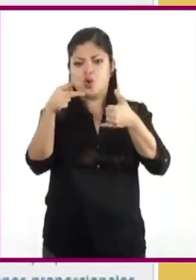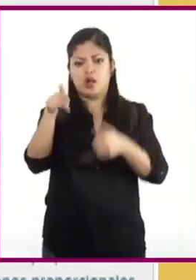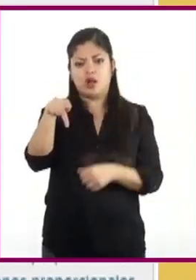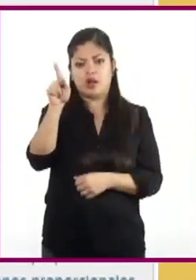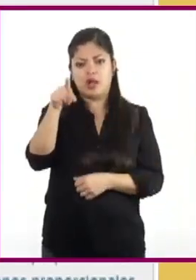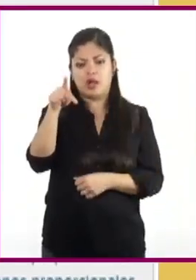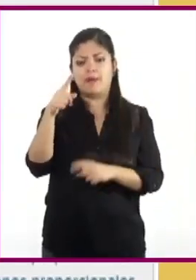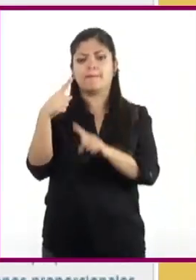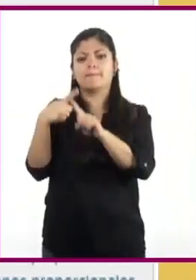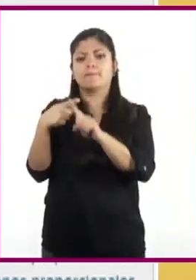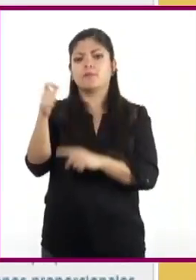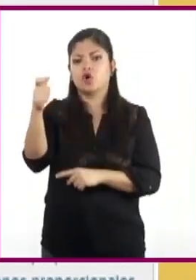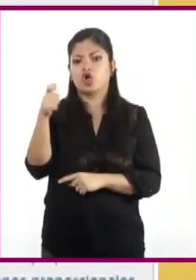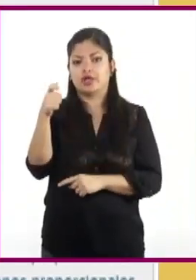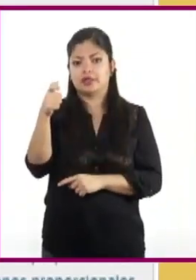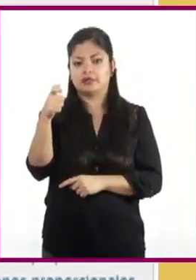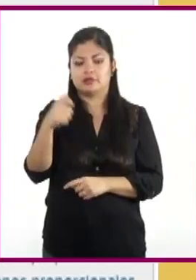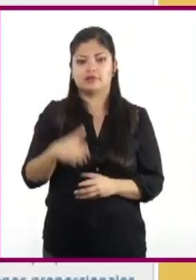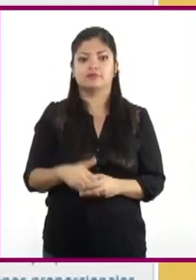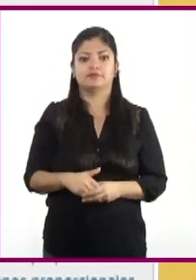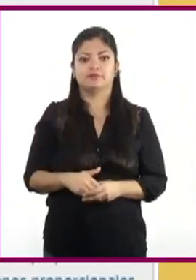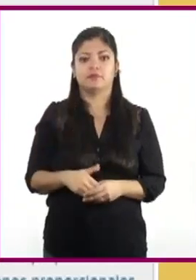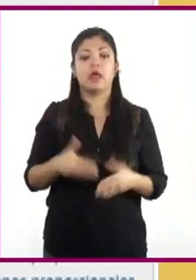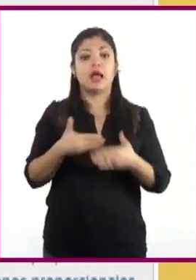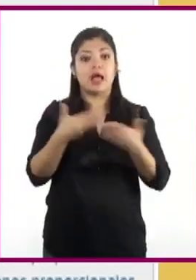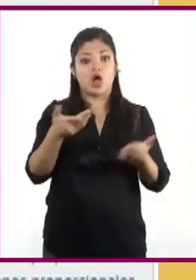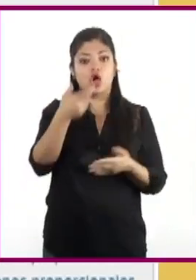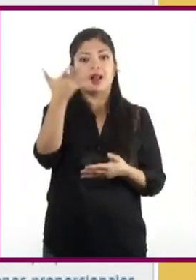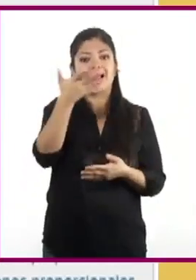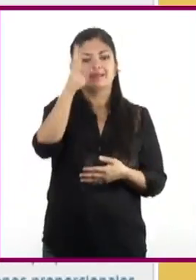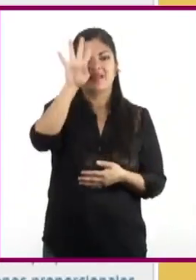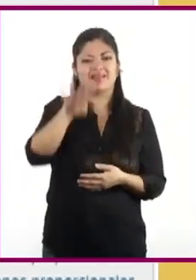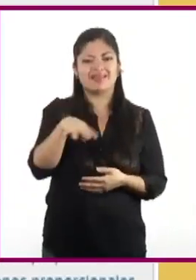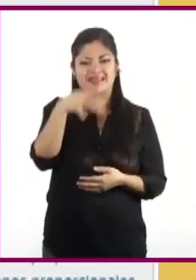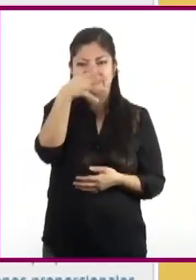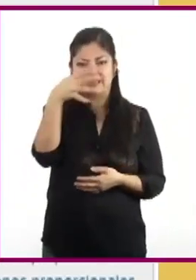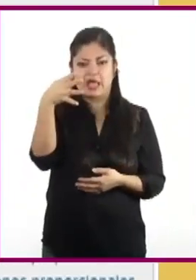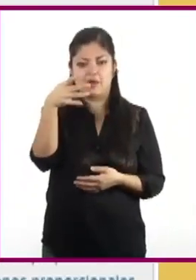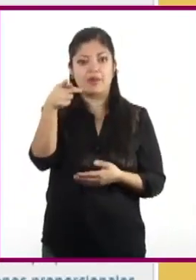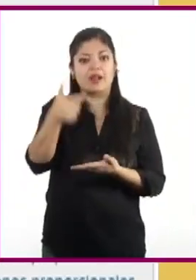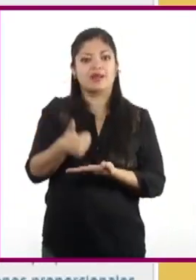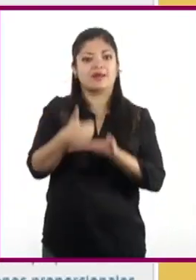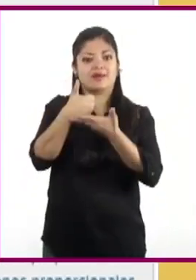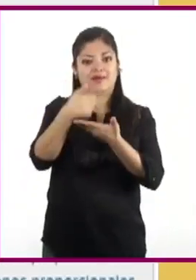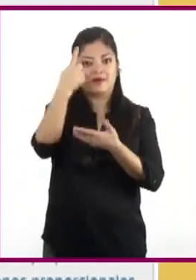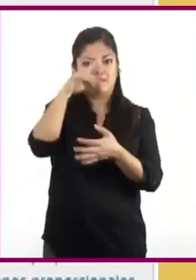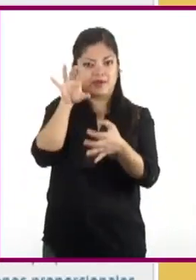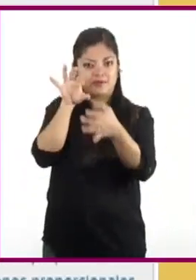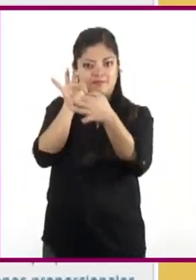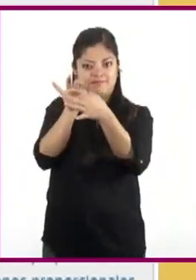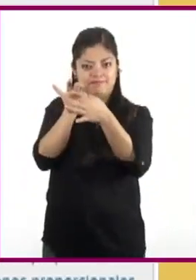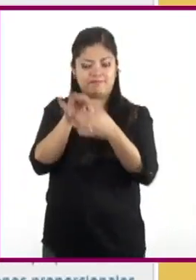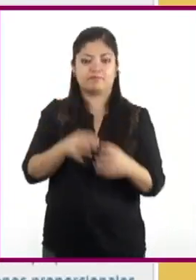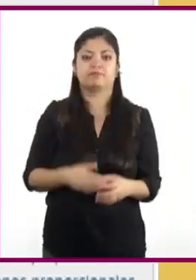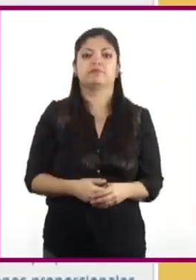por x. Y vamos a hacer una pequeña tabla para tratar de entender cómo se comporta esta relación